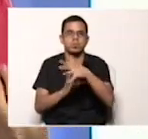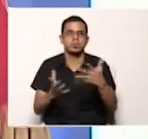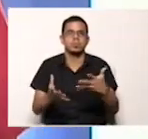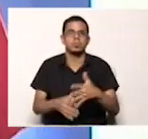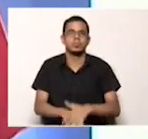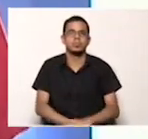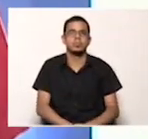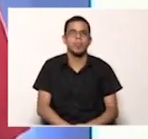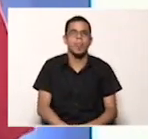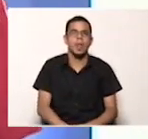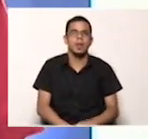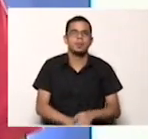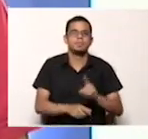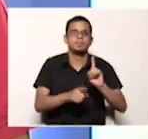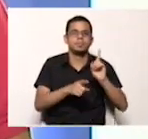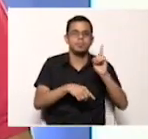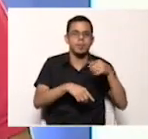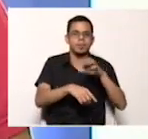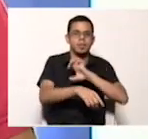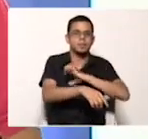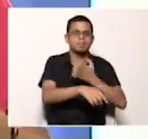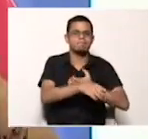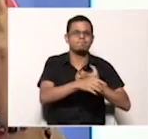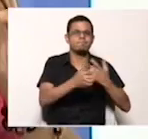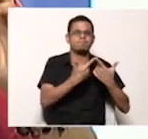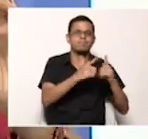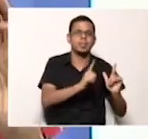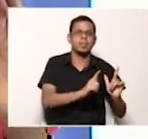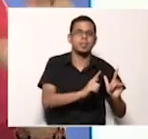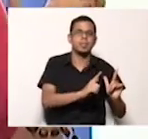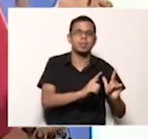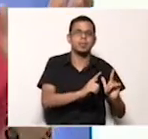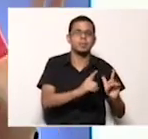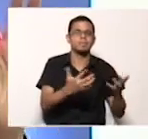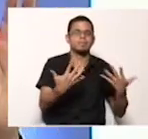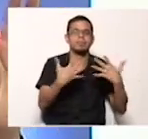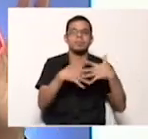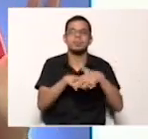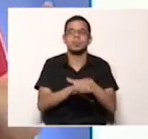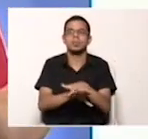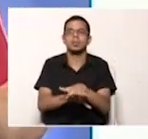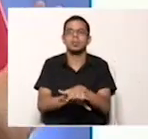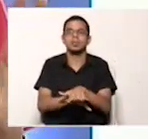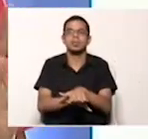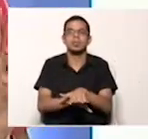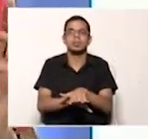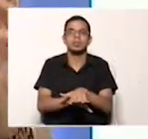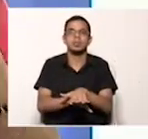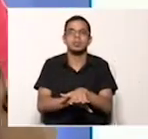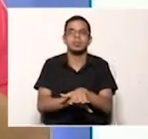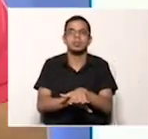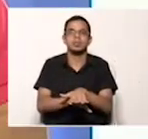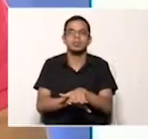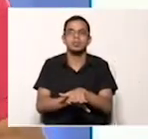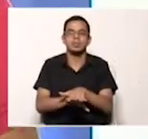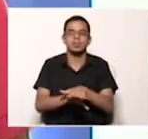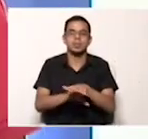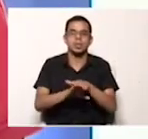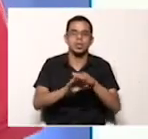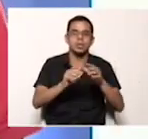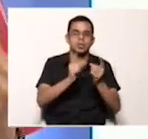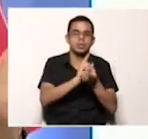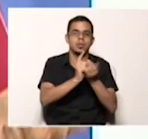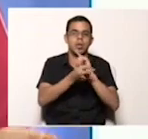la energía libre de Gibbs, que esos son aspectos vinculados todos con reacciones químicas y